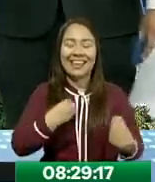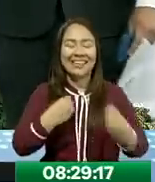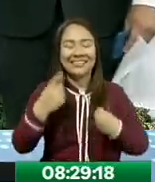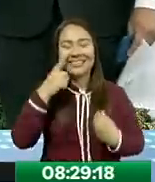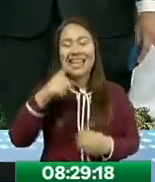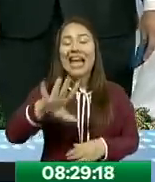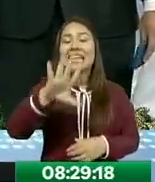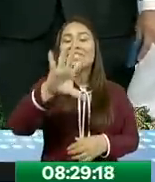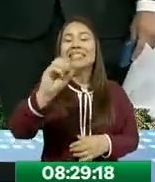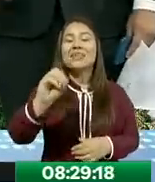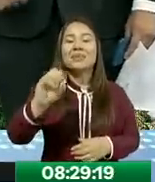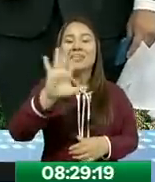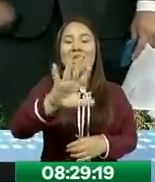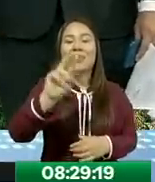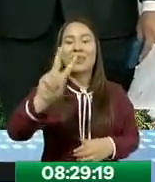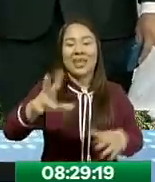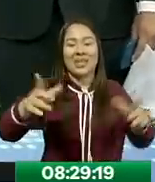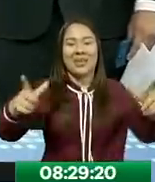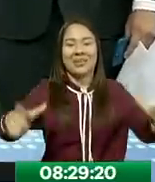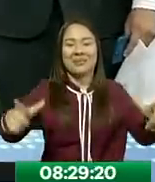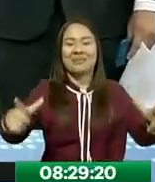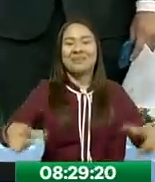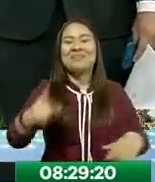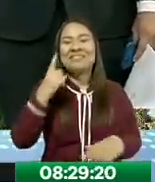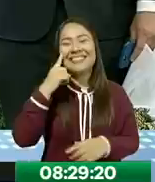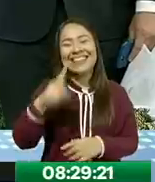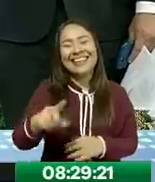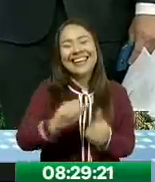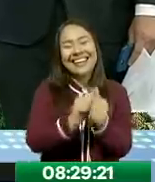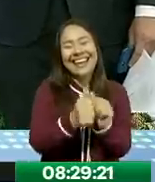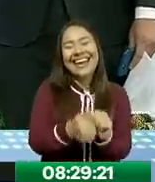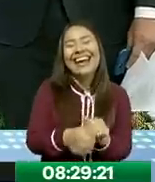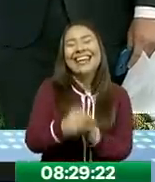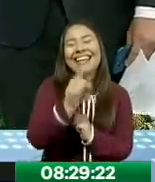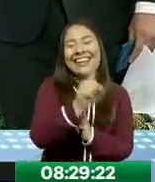Tiene 52 libras, dice, en cada pierna.